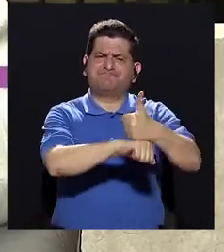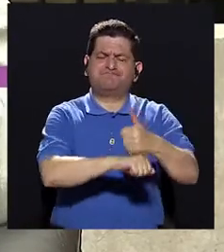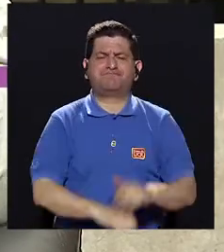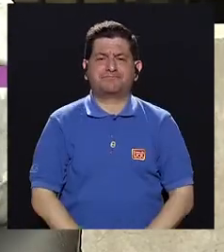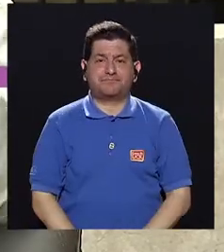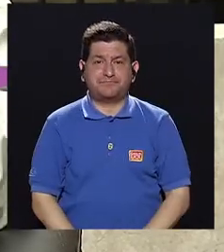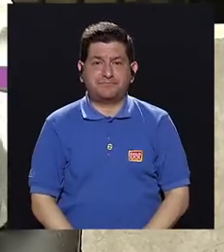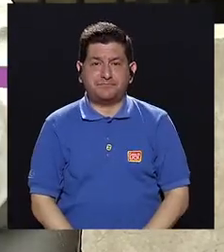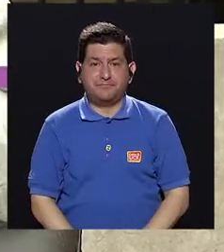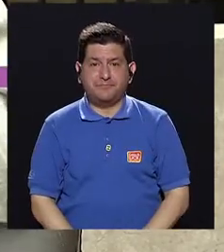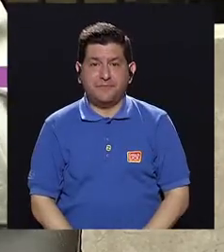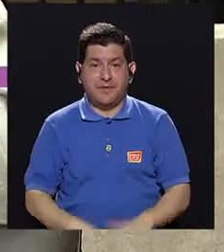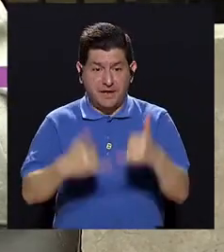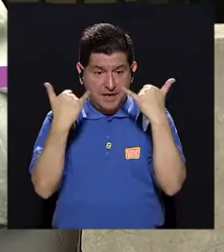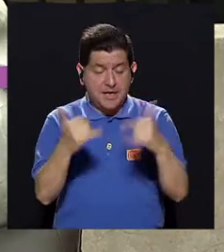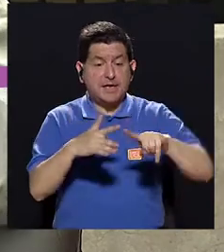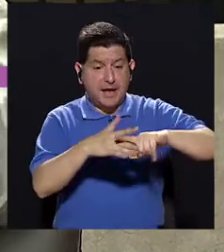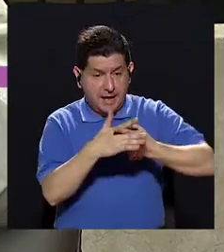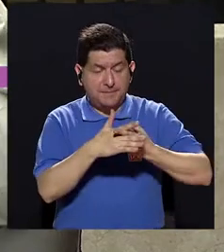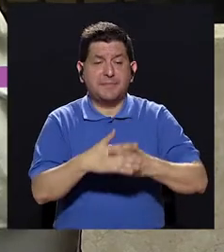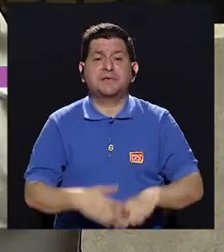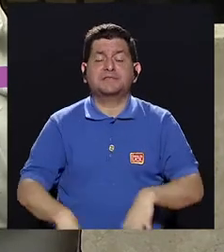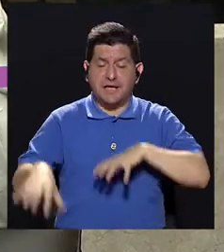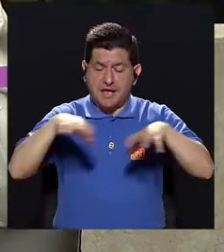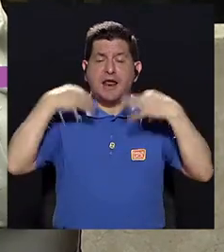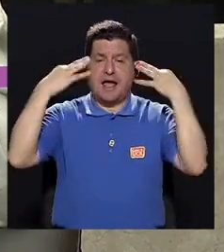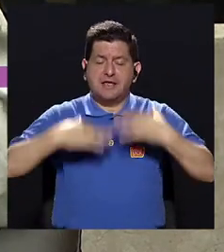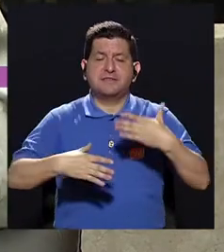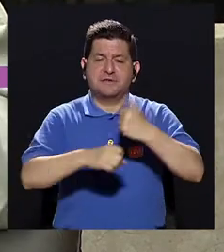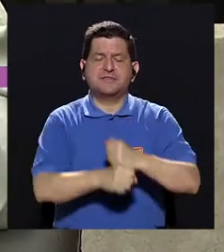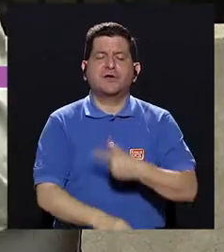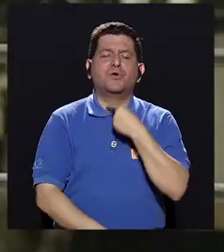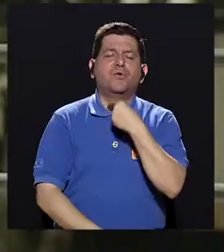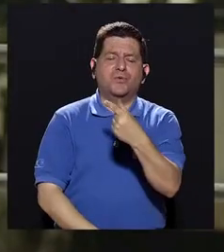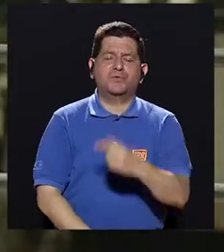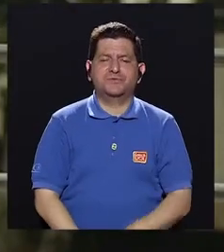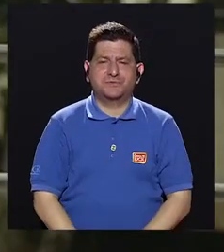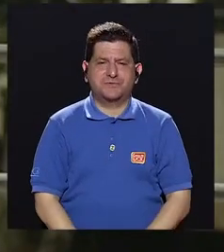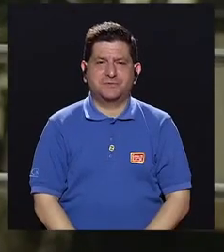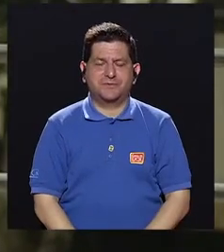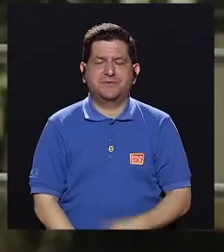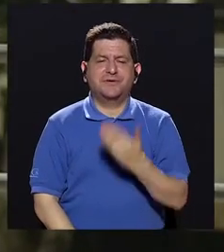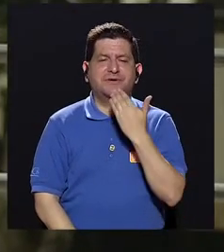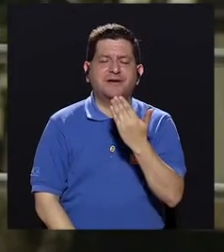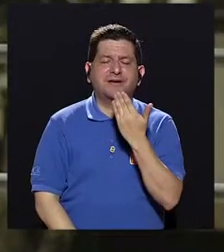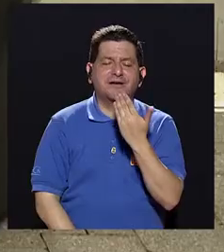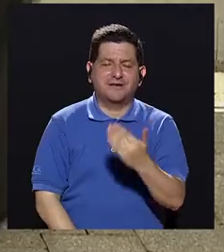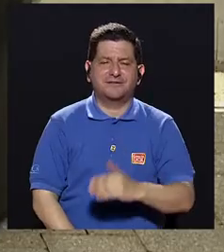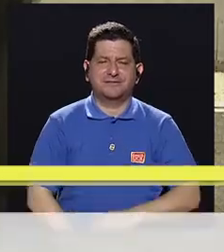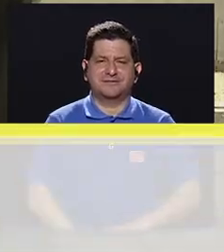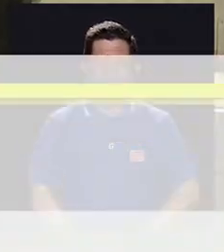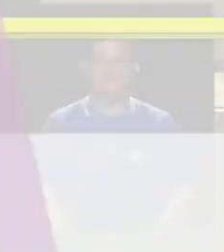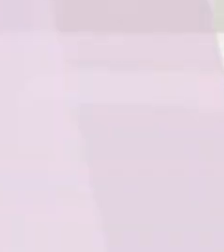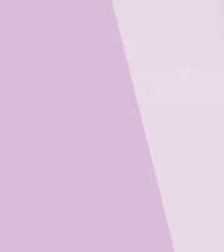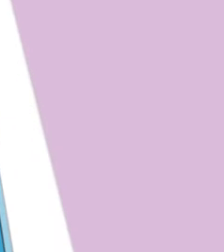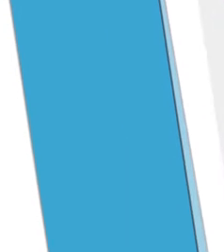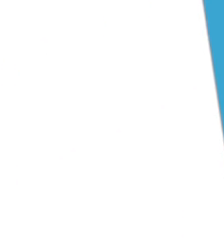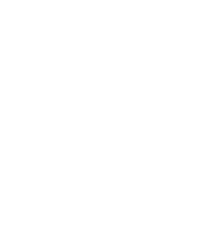ponemos y una vez y por todas comenzar a hacer un poco de actividad física. Un placer estar con ustedes. Muchísimas gracias, de verdad.